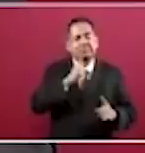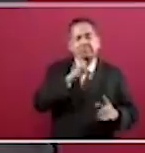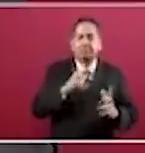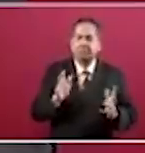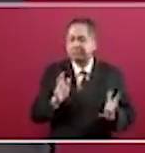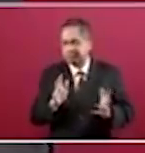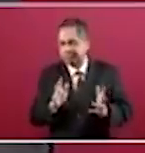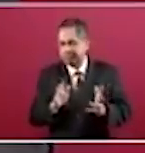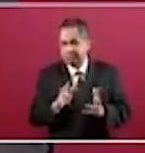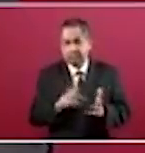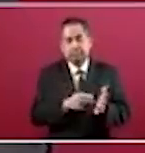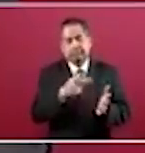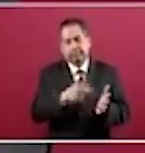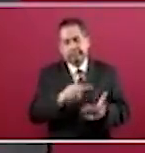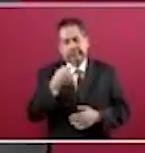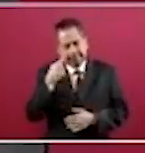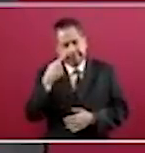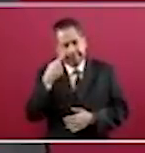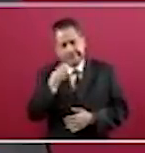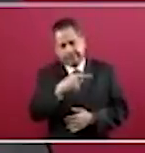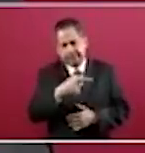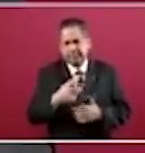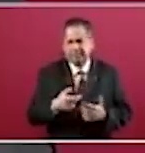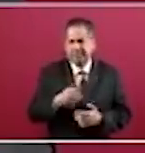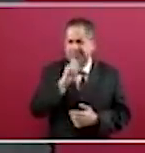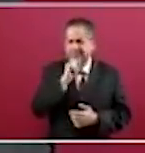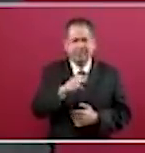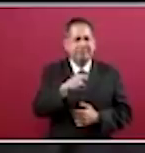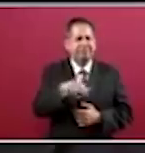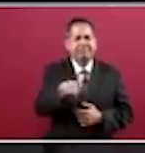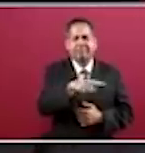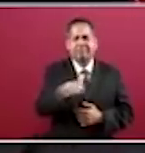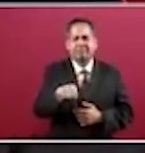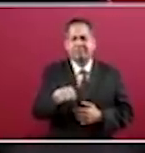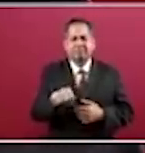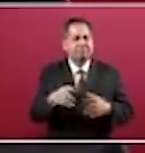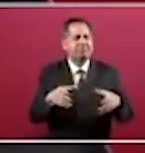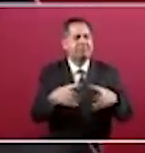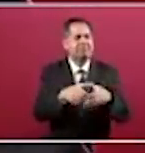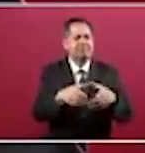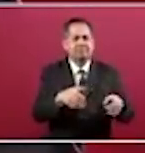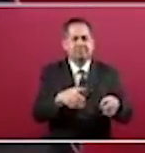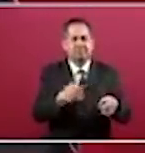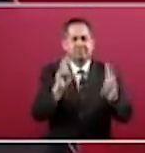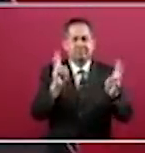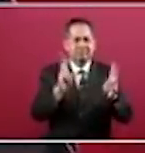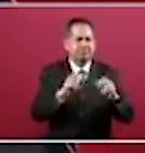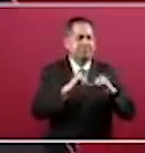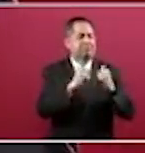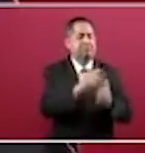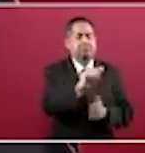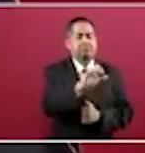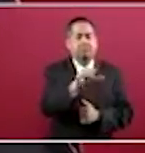sí, pero suele pasar. Es también un organismo de la llamada sociedad